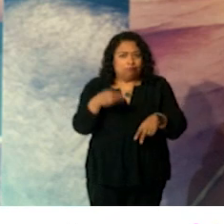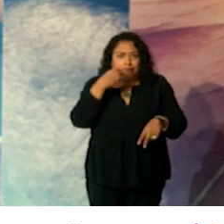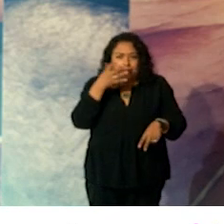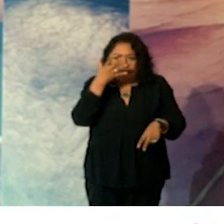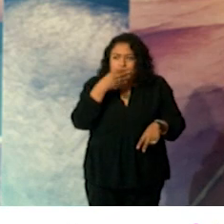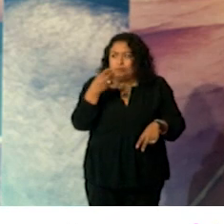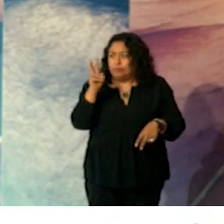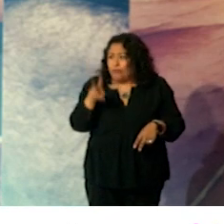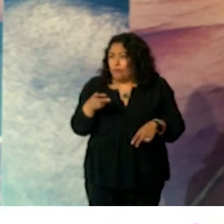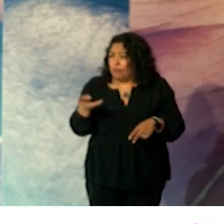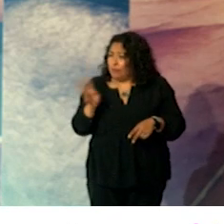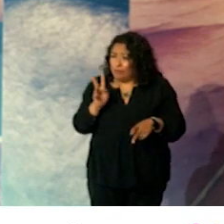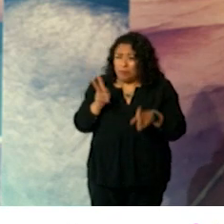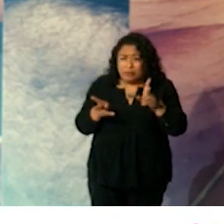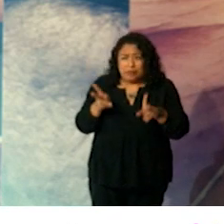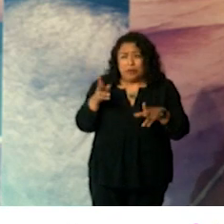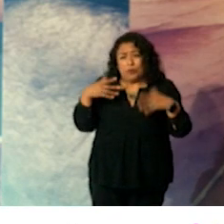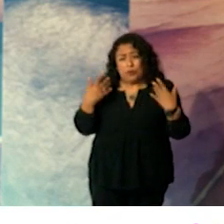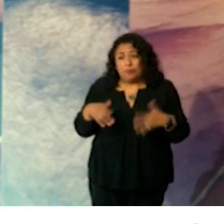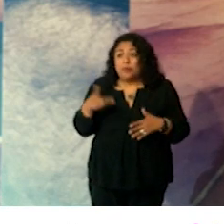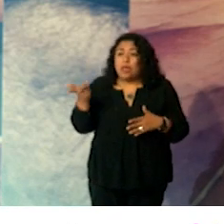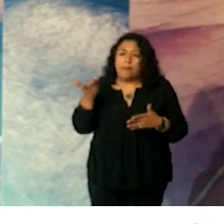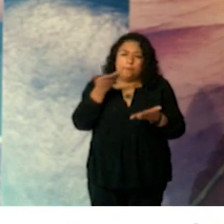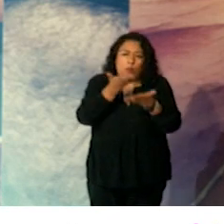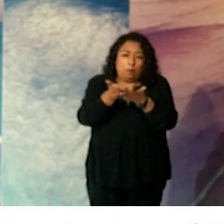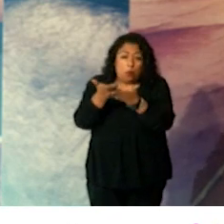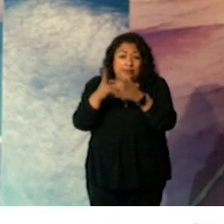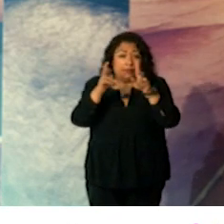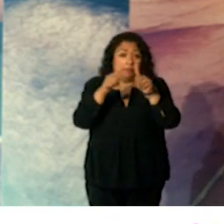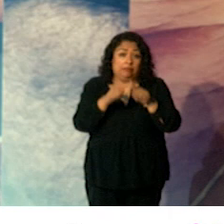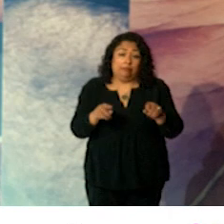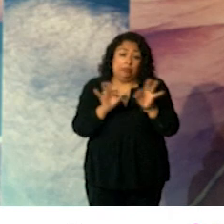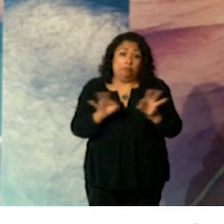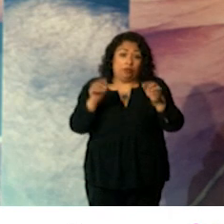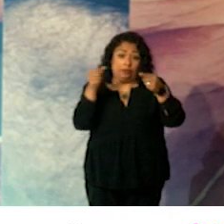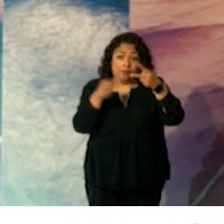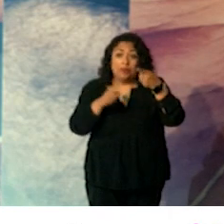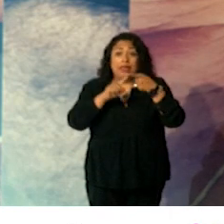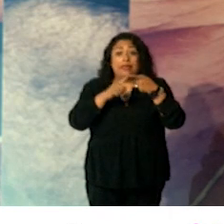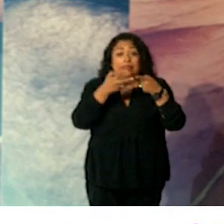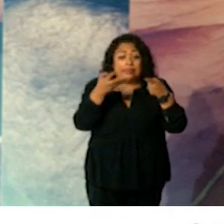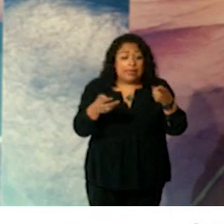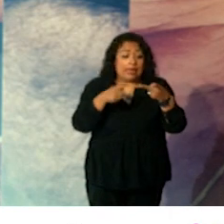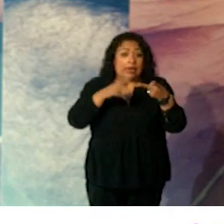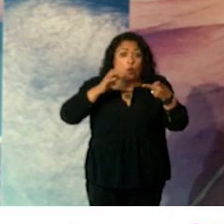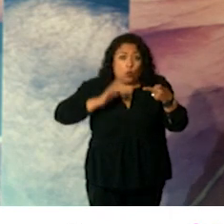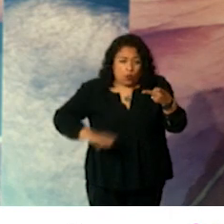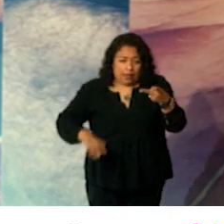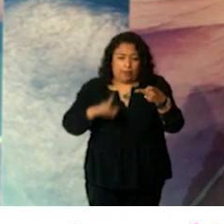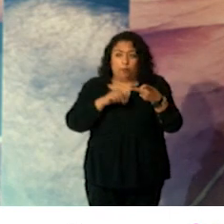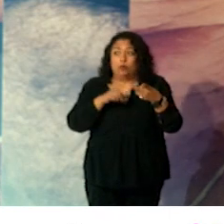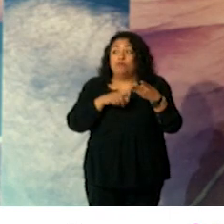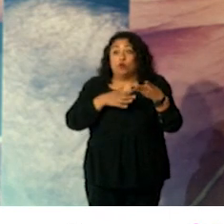qué fortuna poder platicar de esto. Ya ponen en la mesa puntos fundamentales, ¿no? El tema del territorio, del cuerpo,